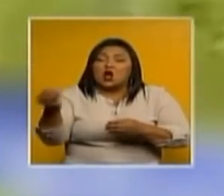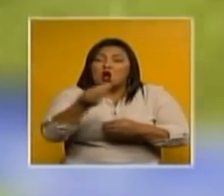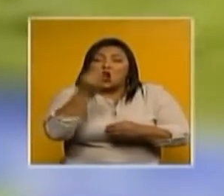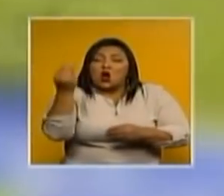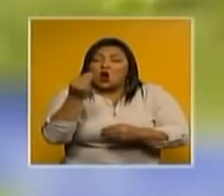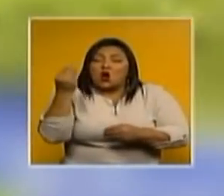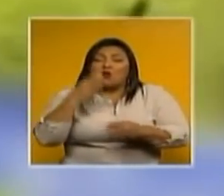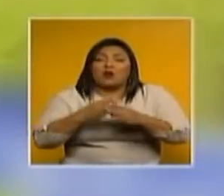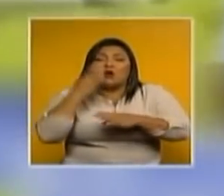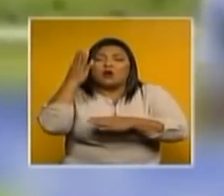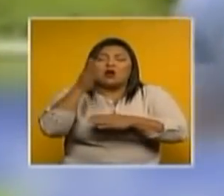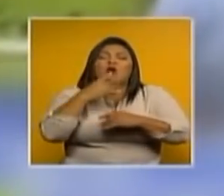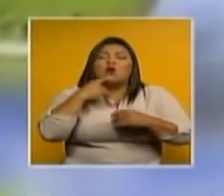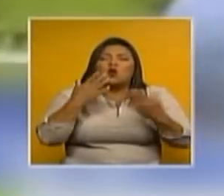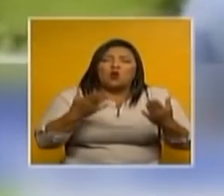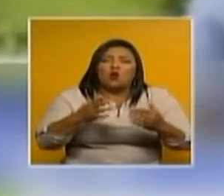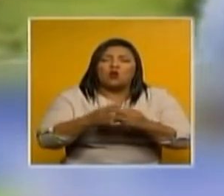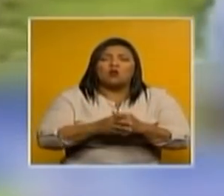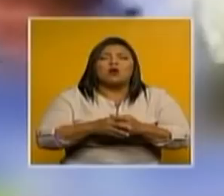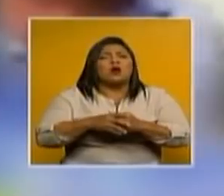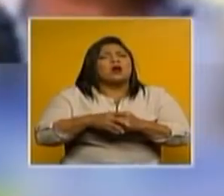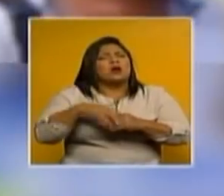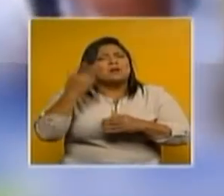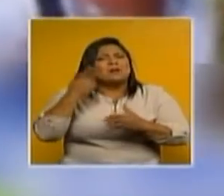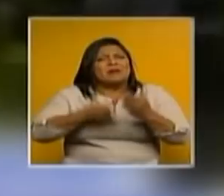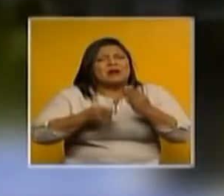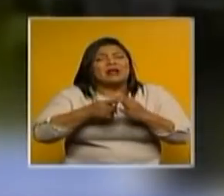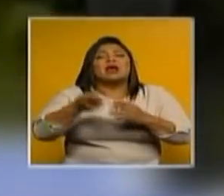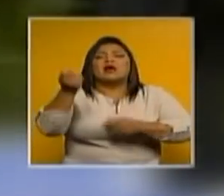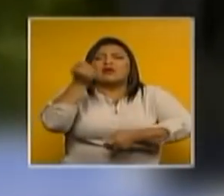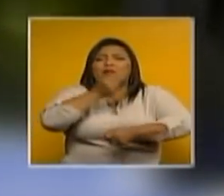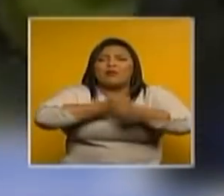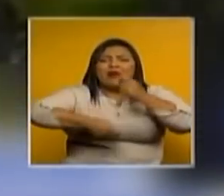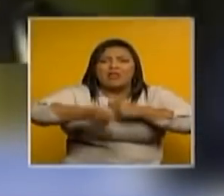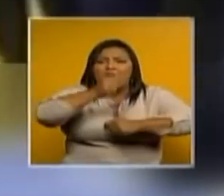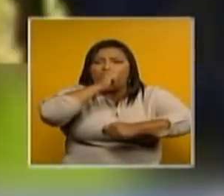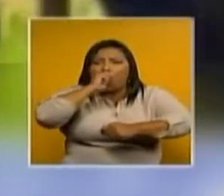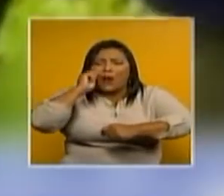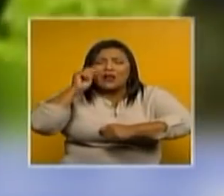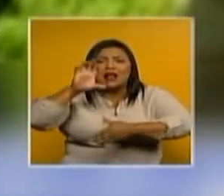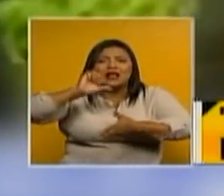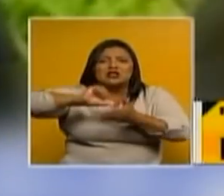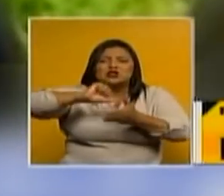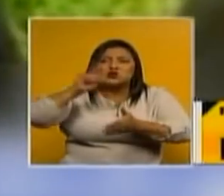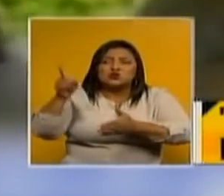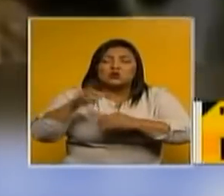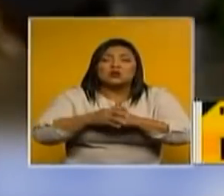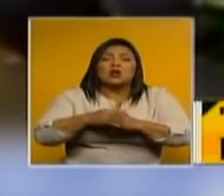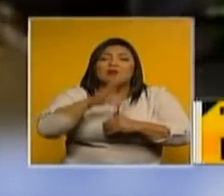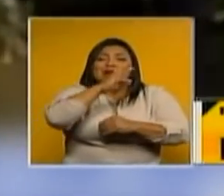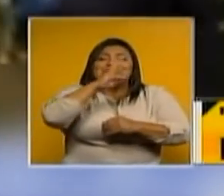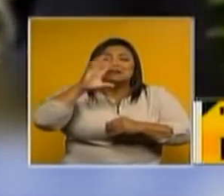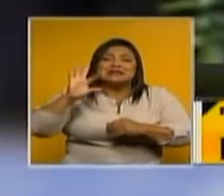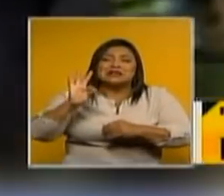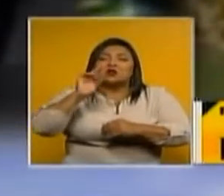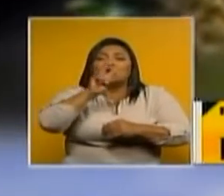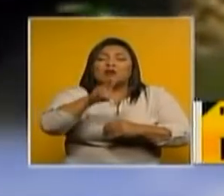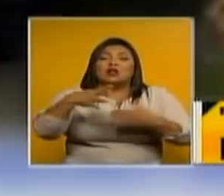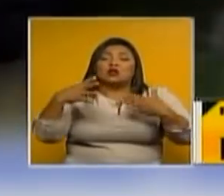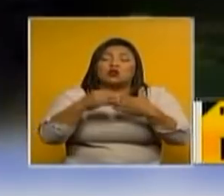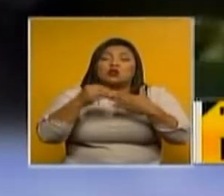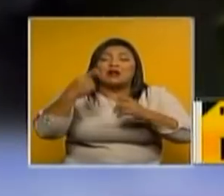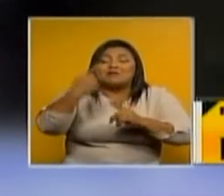jóvenes en condición de vulnerabilidad son persuadidos para que vendan la cocaína en esa ciudad. Por